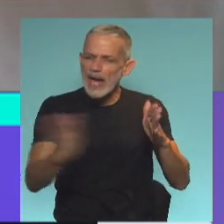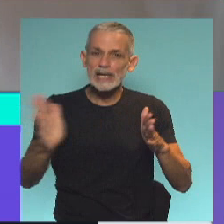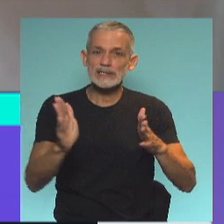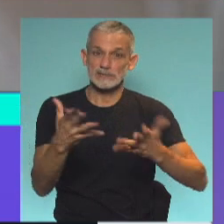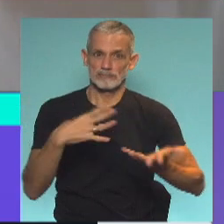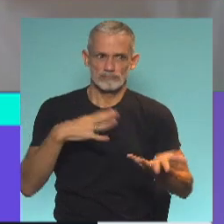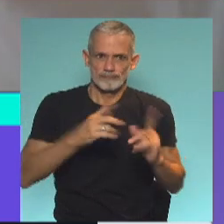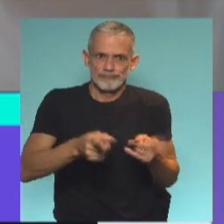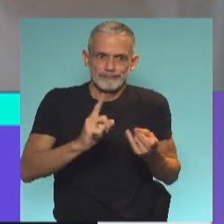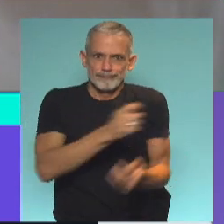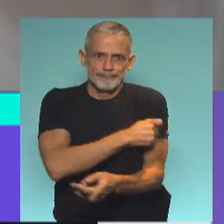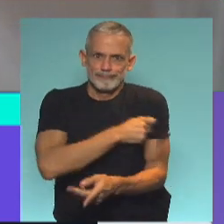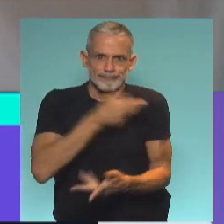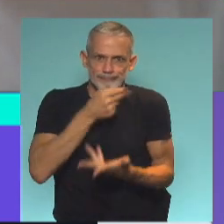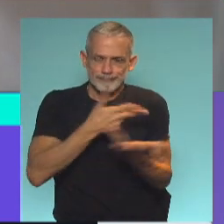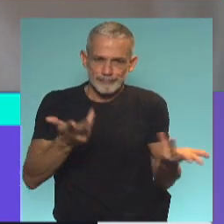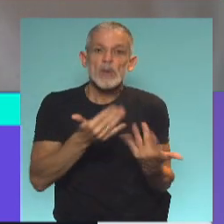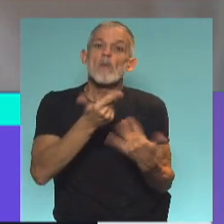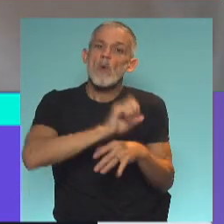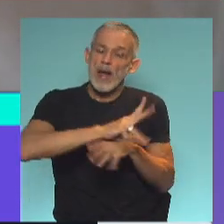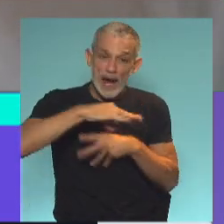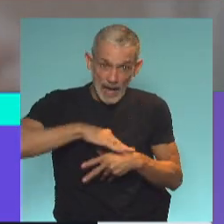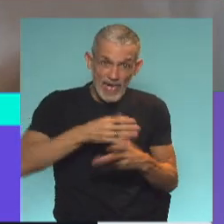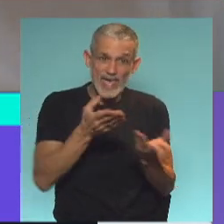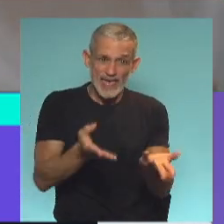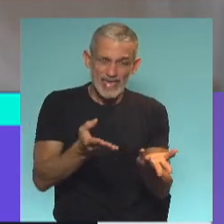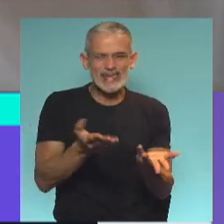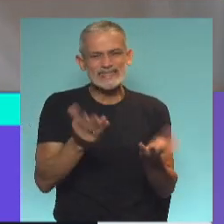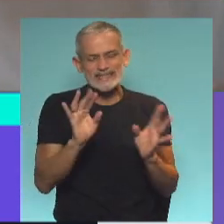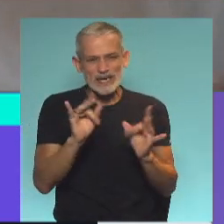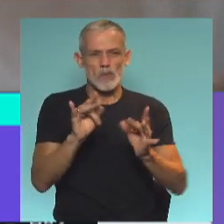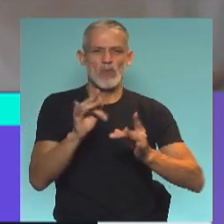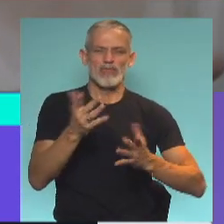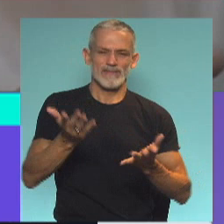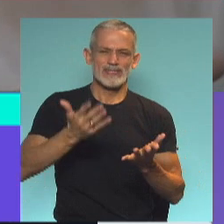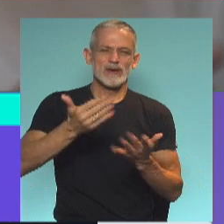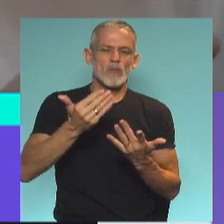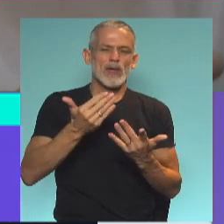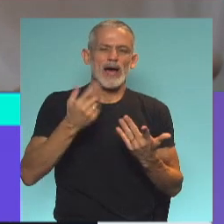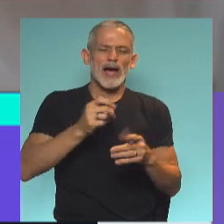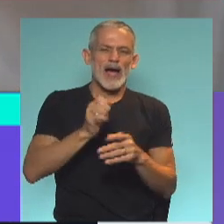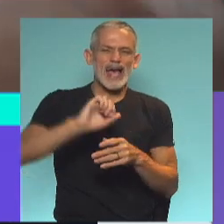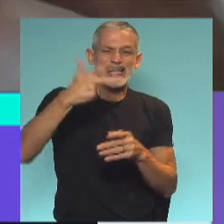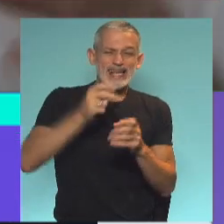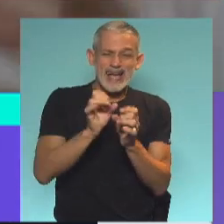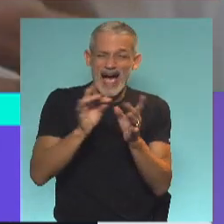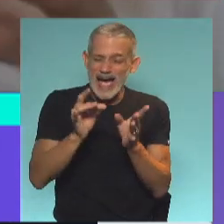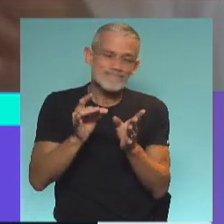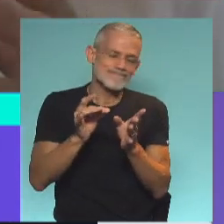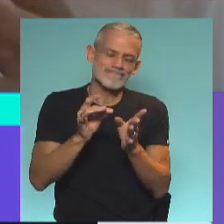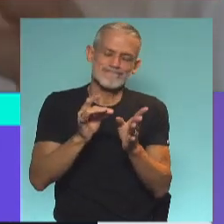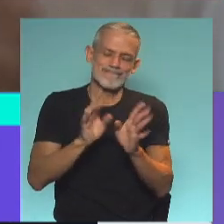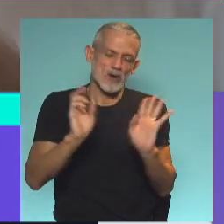a continuar como susceptibles, es muy difícil que yo, digamos, pueda evitar una nueva ola. Lo que